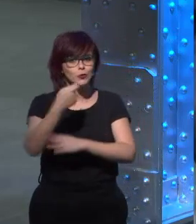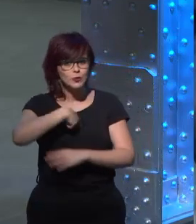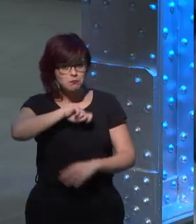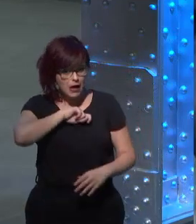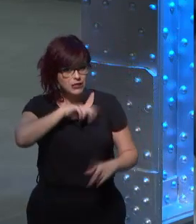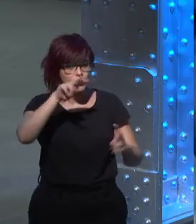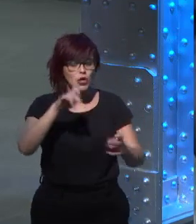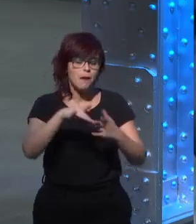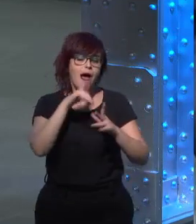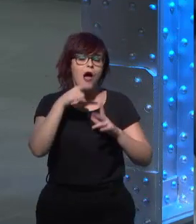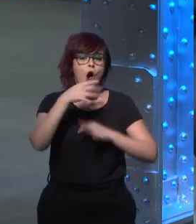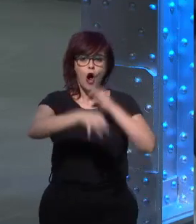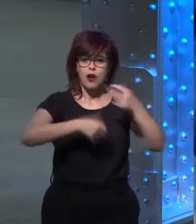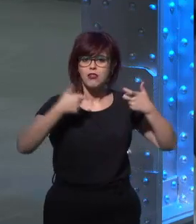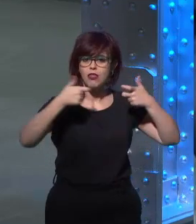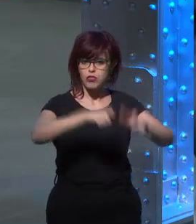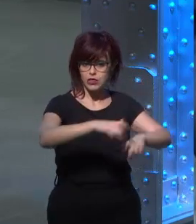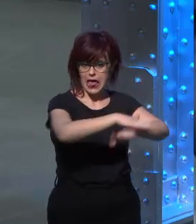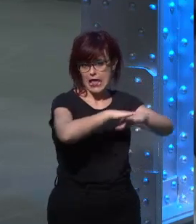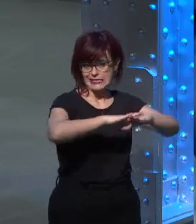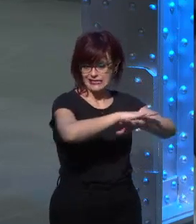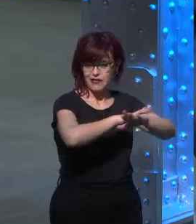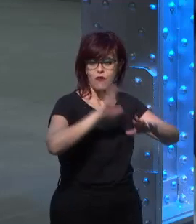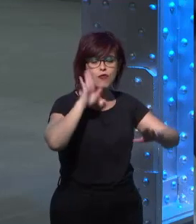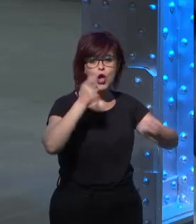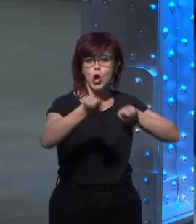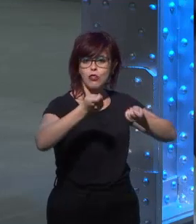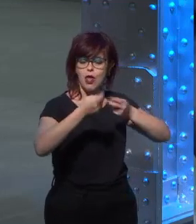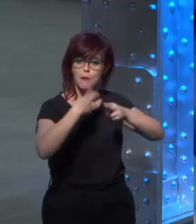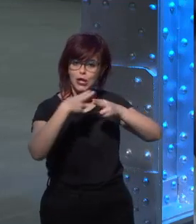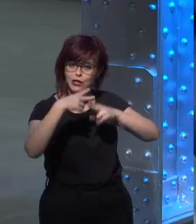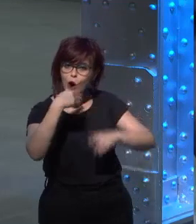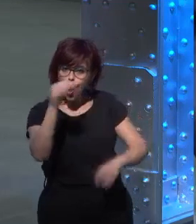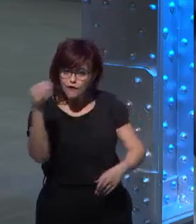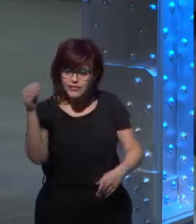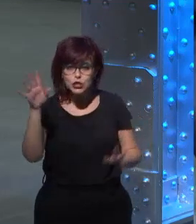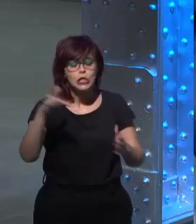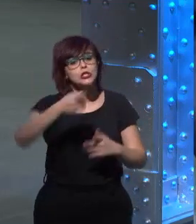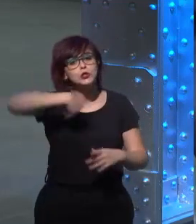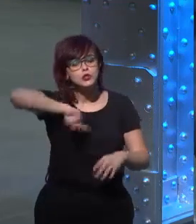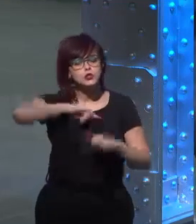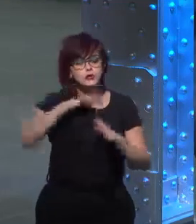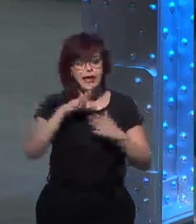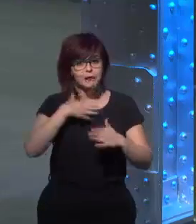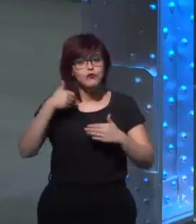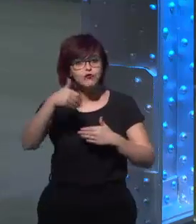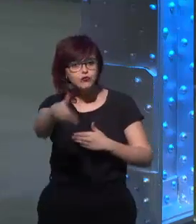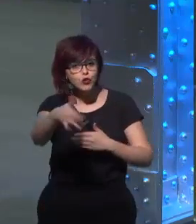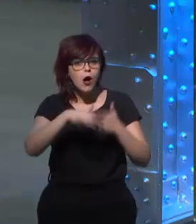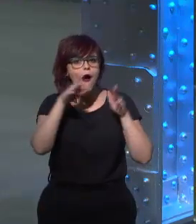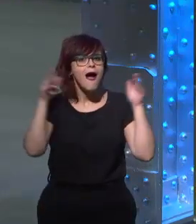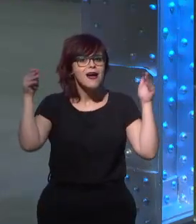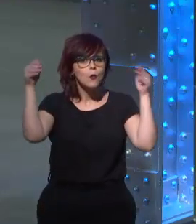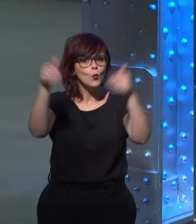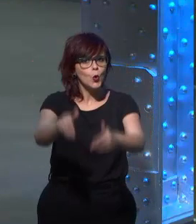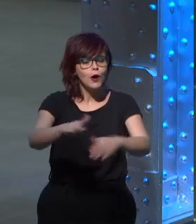es el organismo encargado de la Administración General del Estado de coordinar las políticas de la juventud. Y la orientación que le queremos dar al INJUVE en los próximos años es